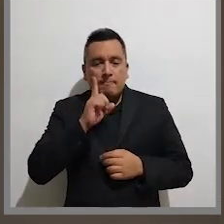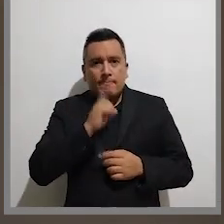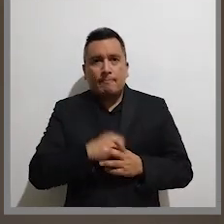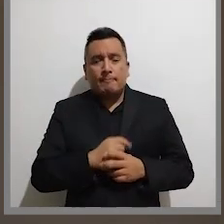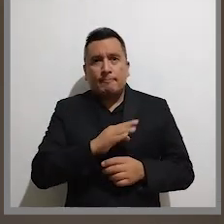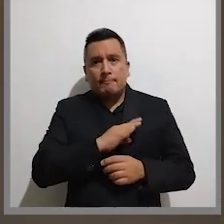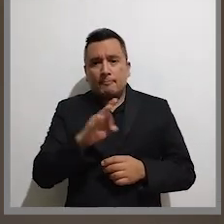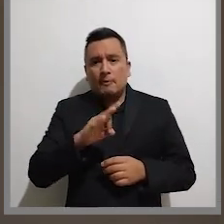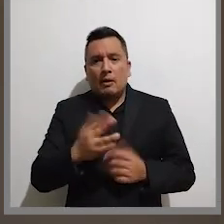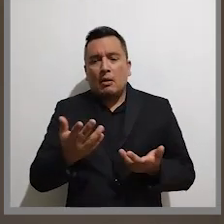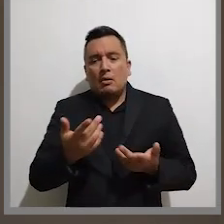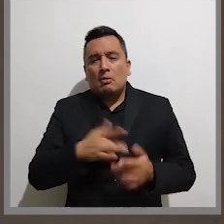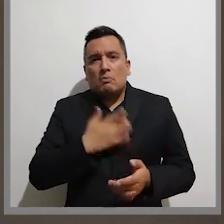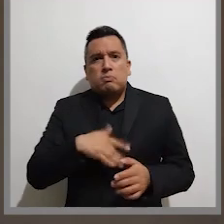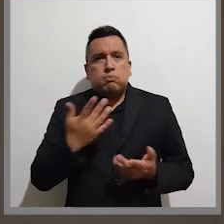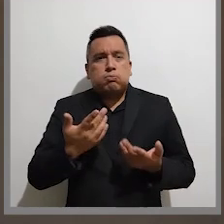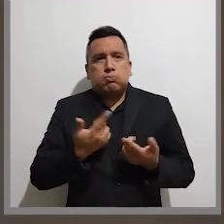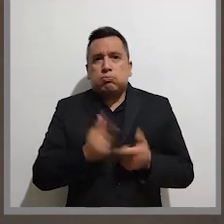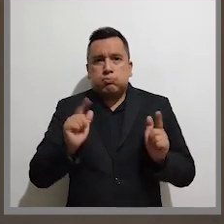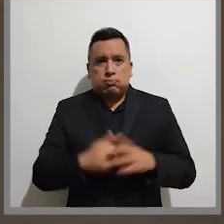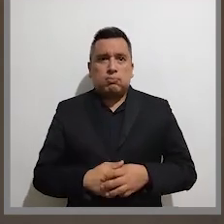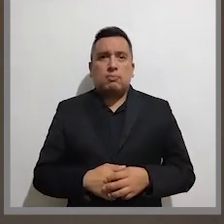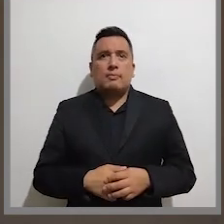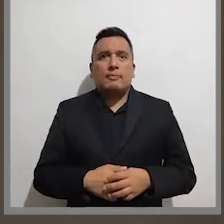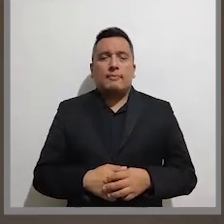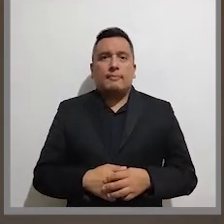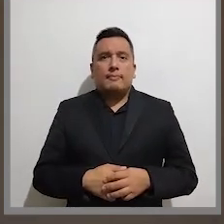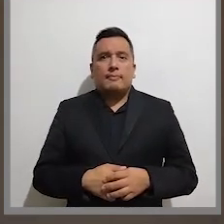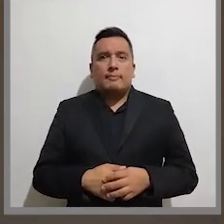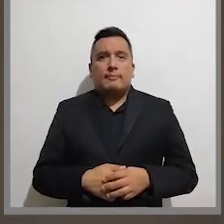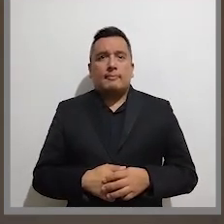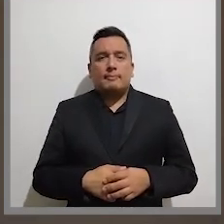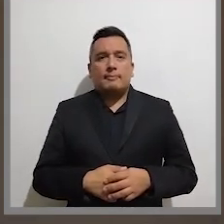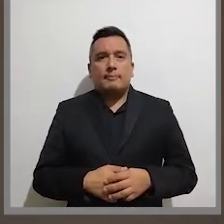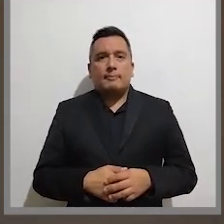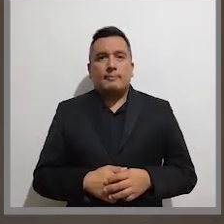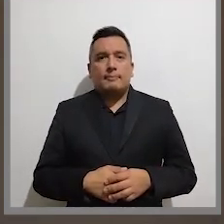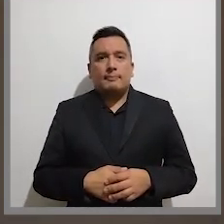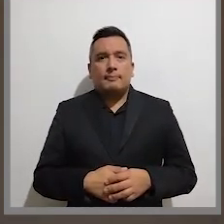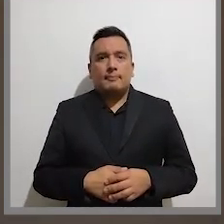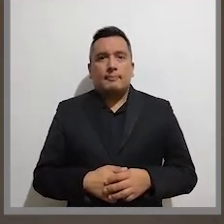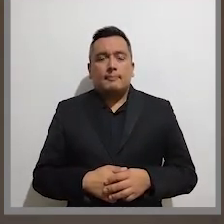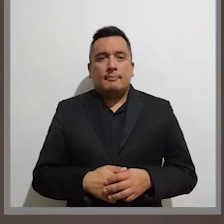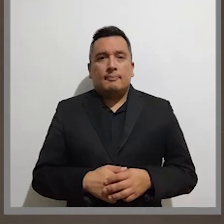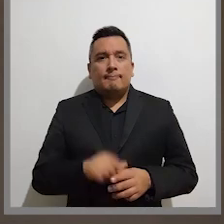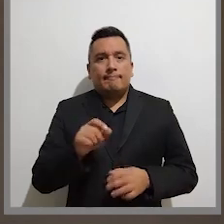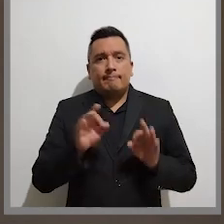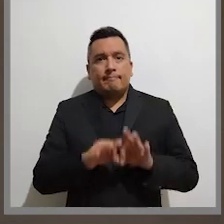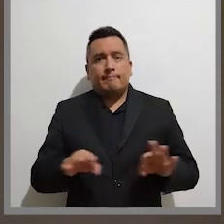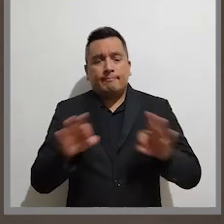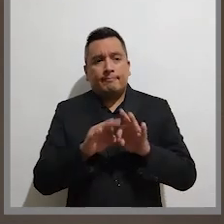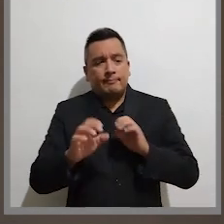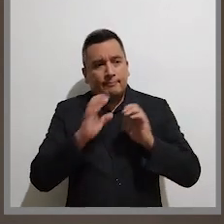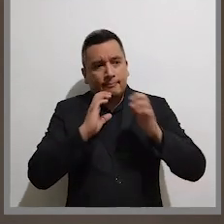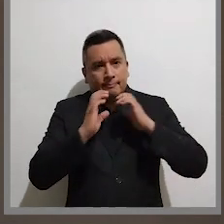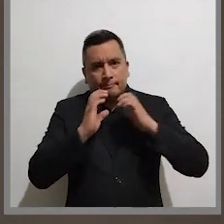mujeres puedan salir de esta violencia y hacer frente. Además, pues es muy importante que la comunicación